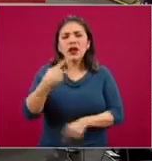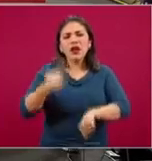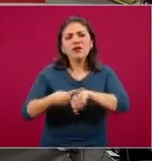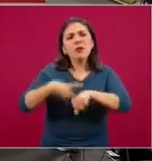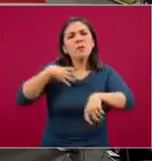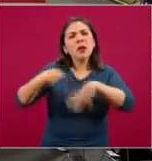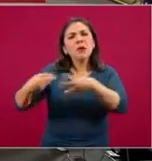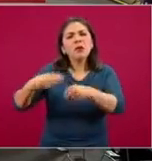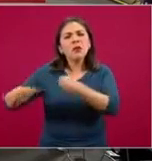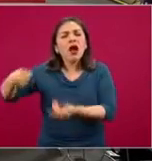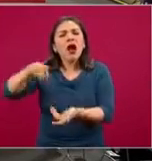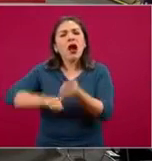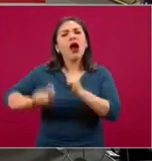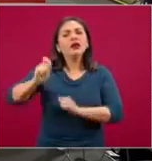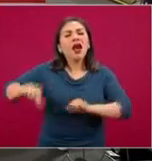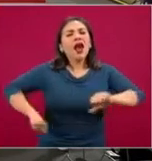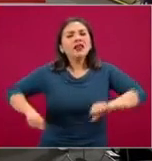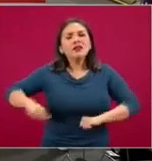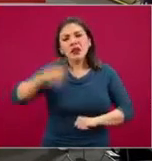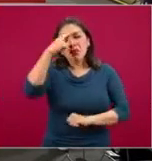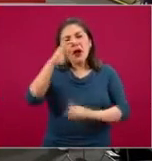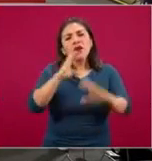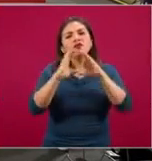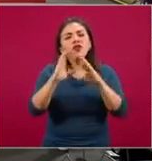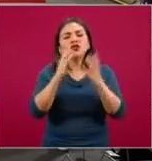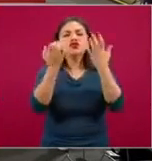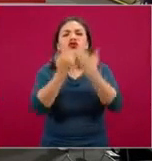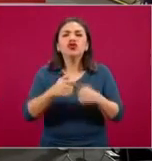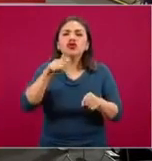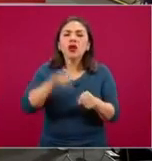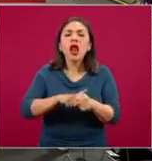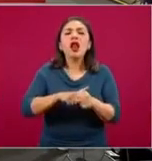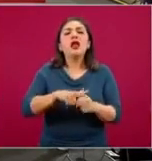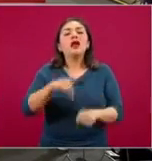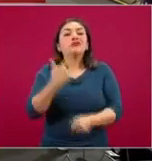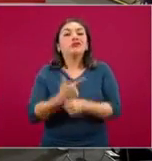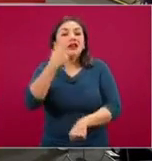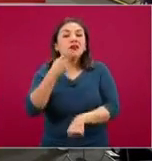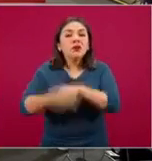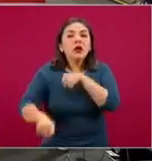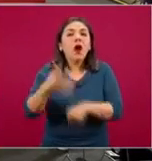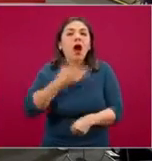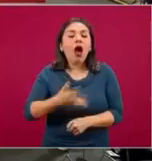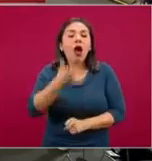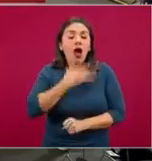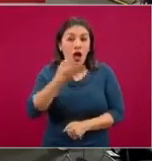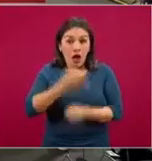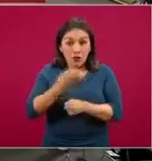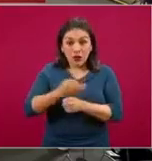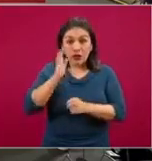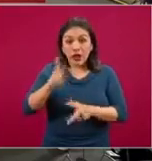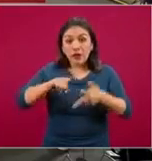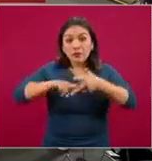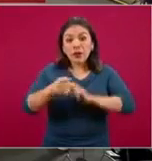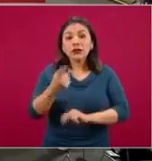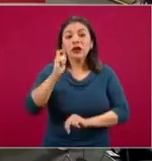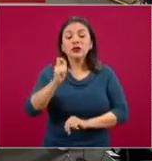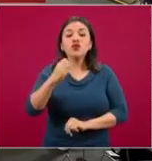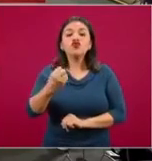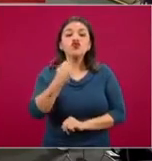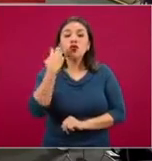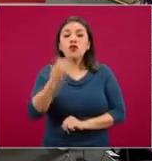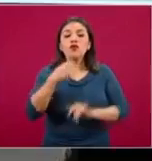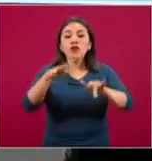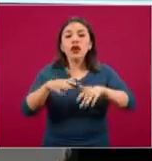epidemia y en relación a las actividades de comunicación social y de riesgo que estamos realizando. Nos encontramos iniciando precisamente la